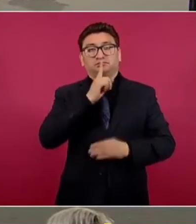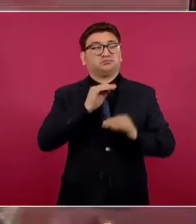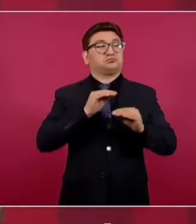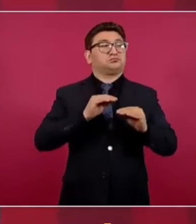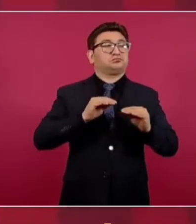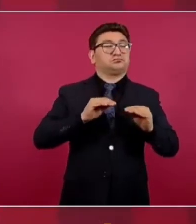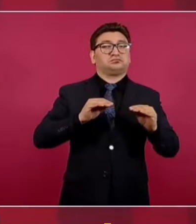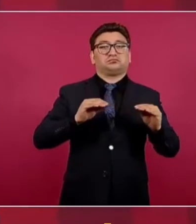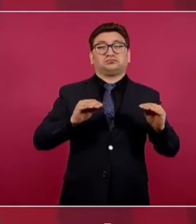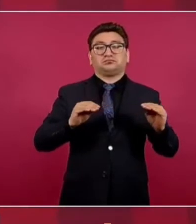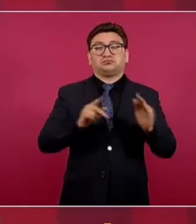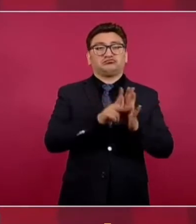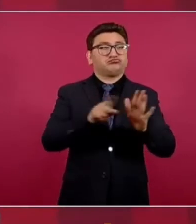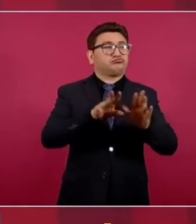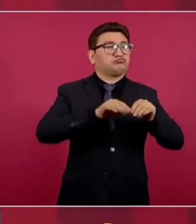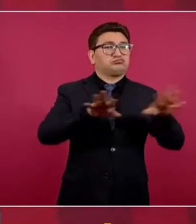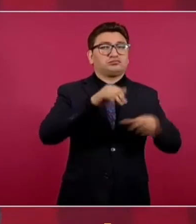silencio.